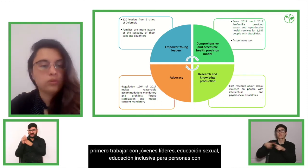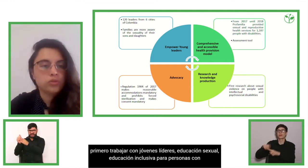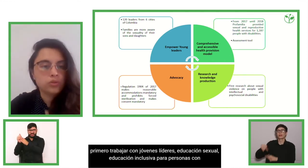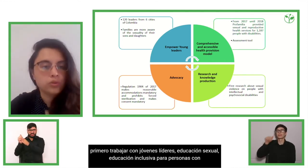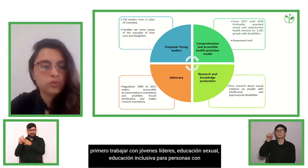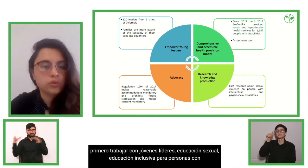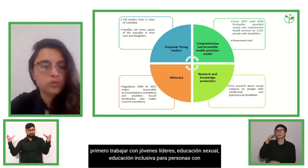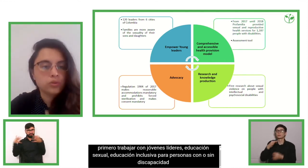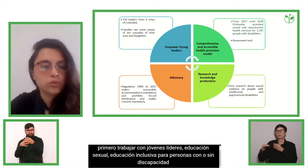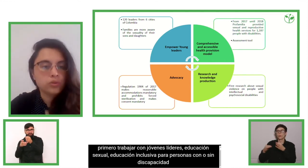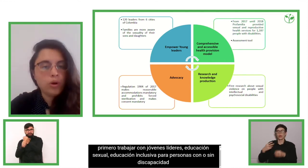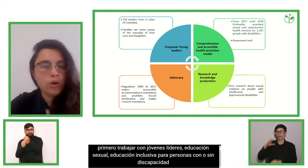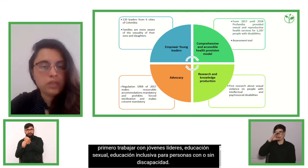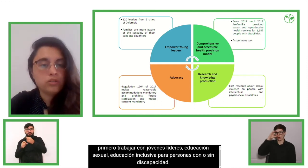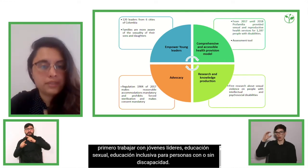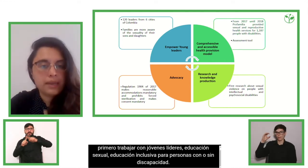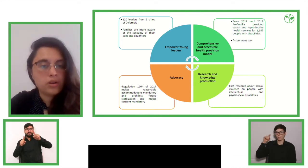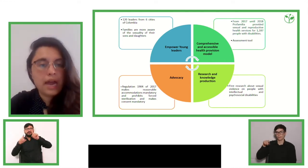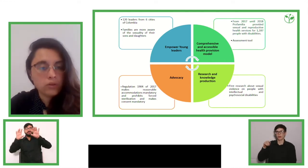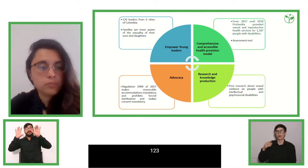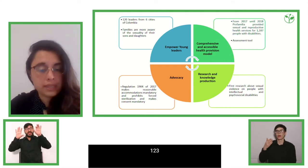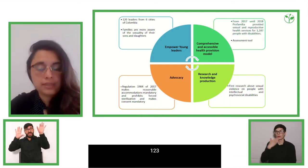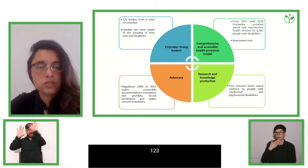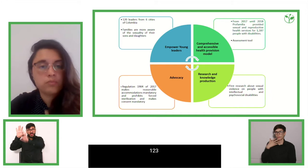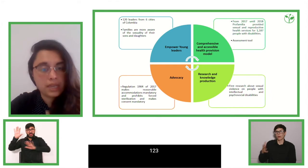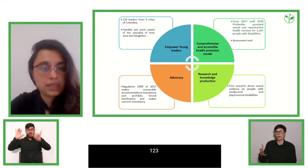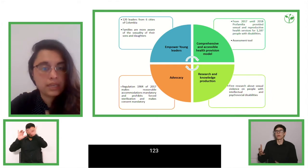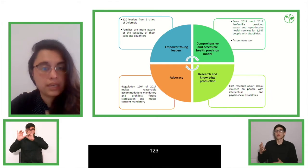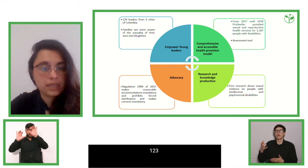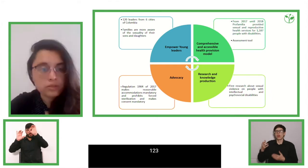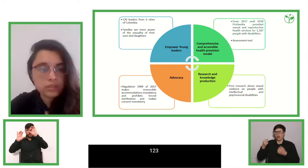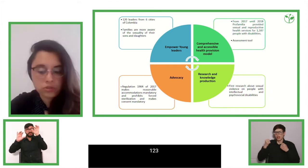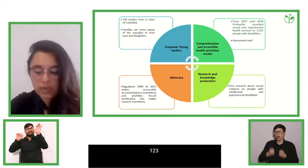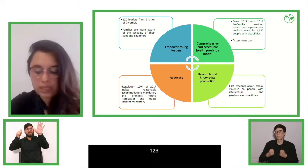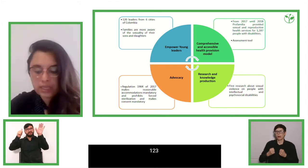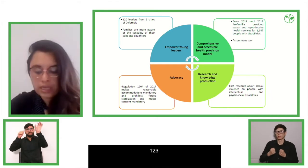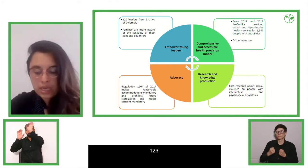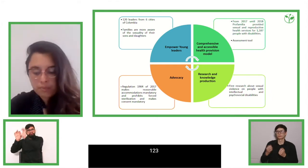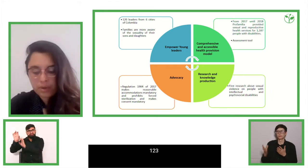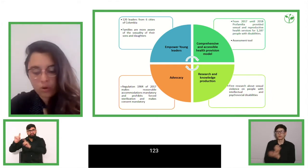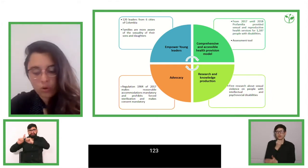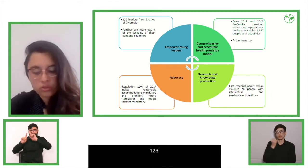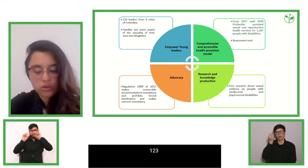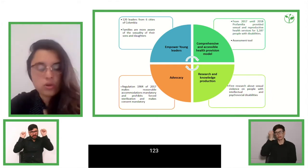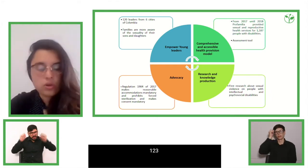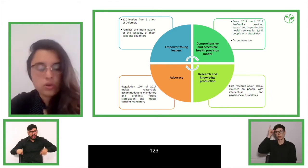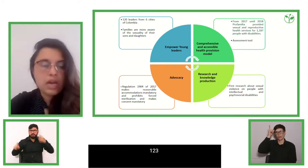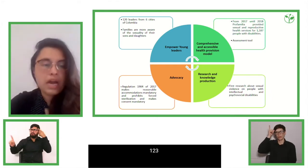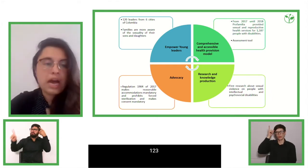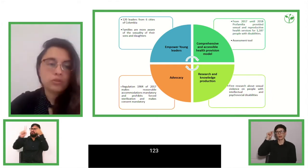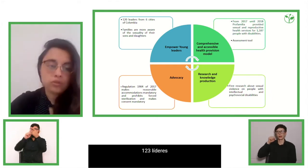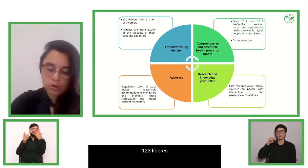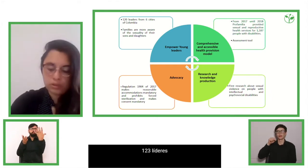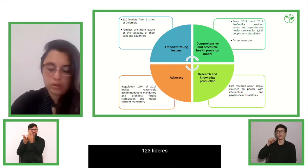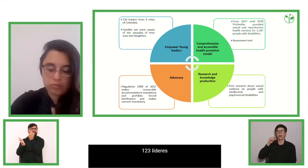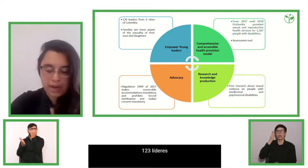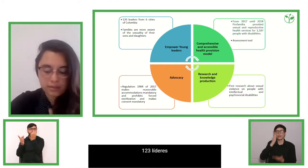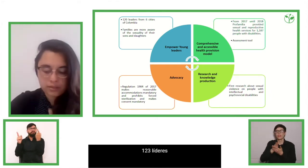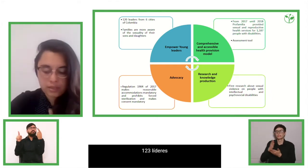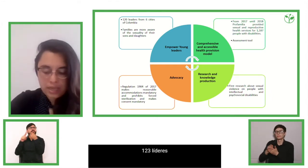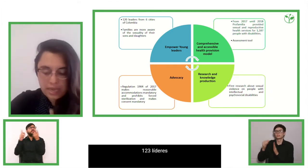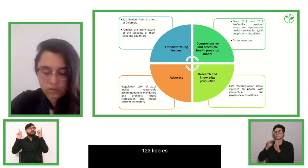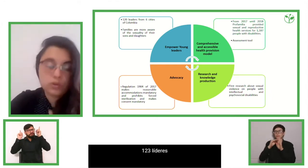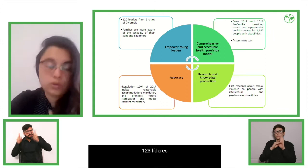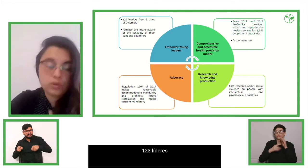que no solamente han sido capaces de promover y entender, sino que hacer entender las decisiones respecto a